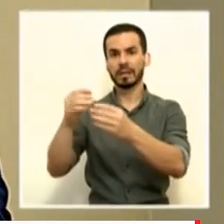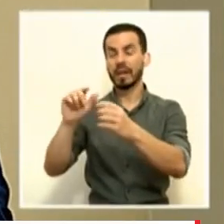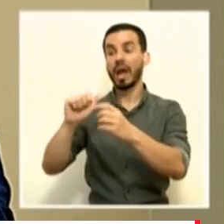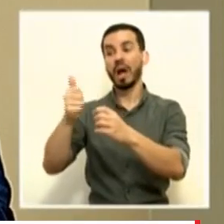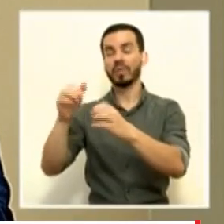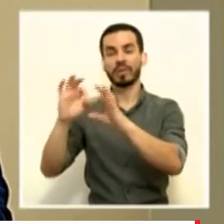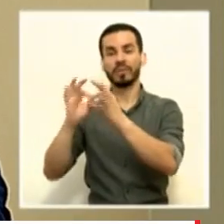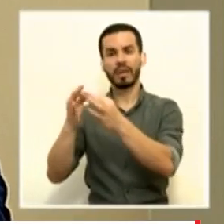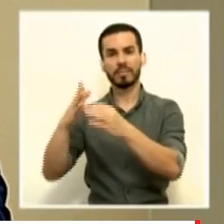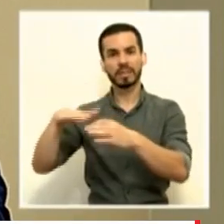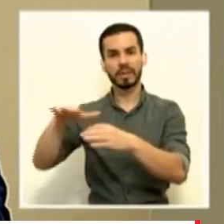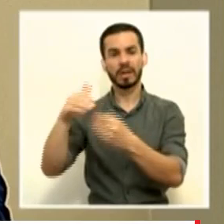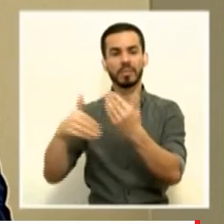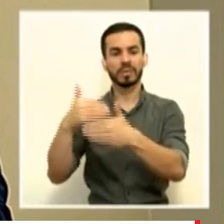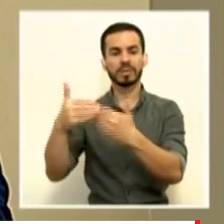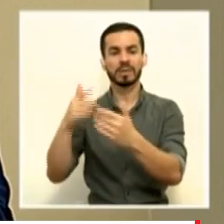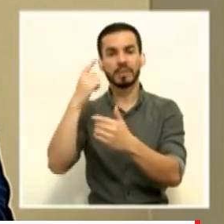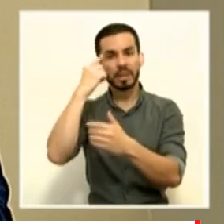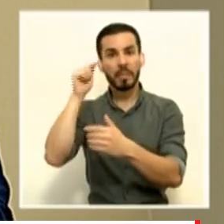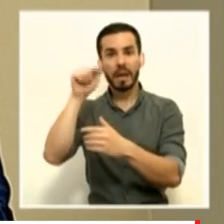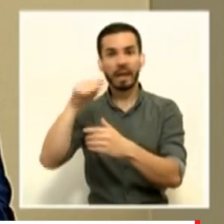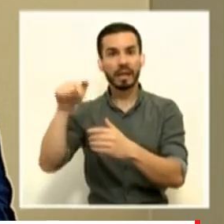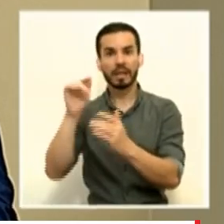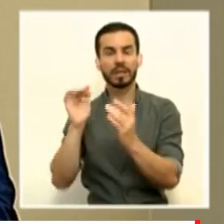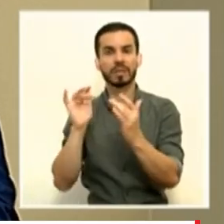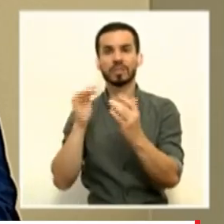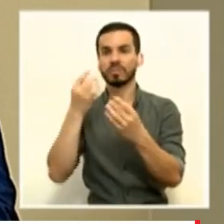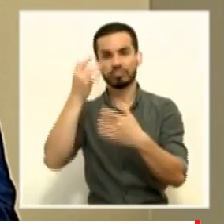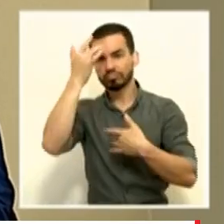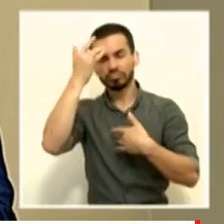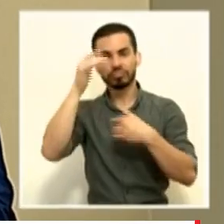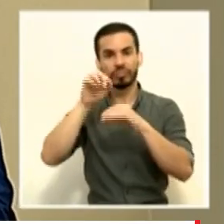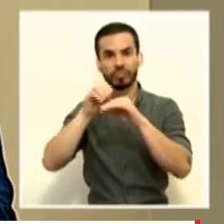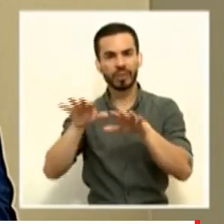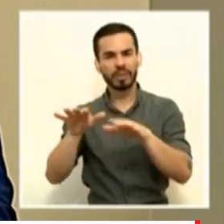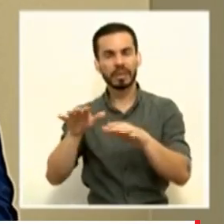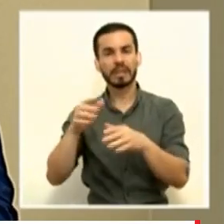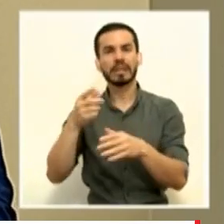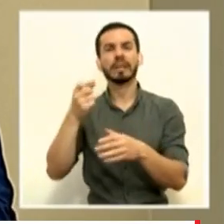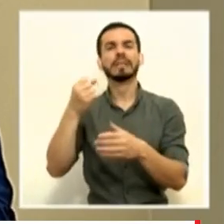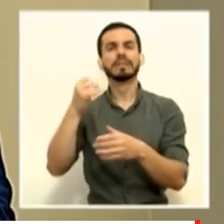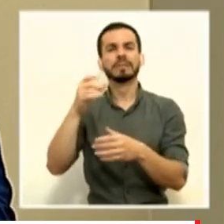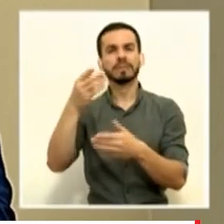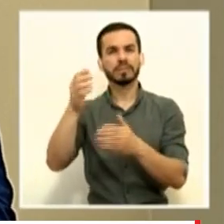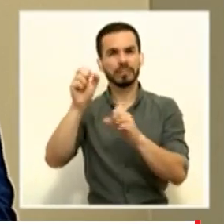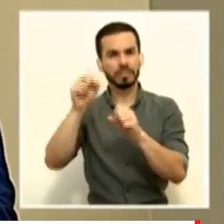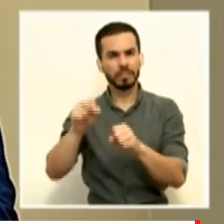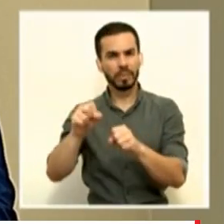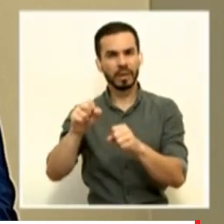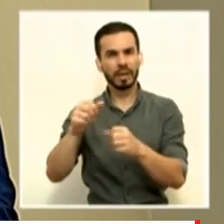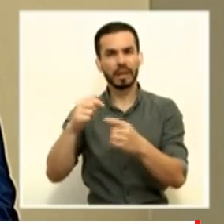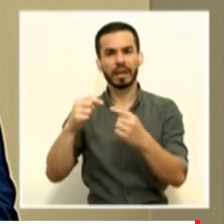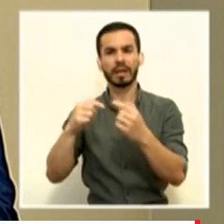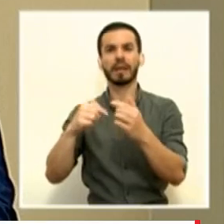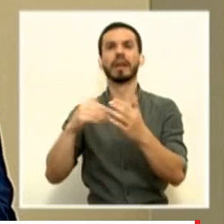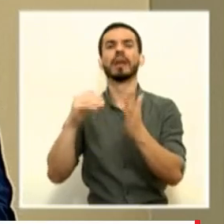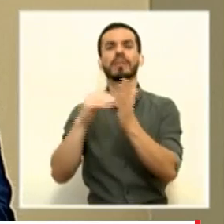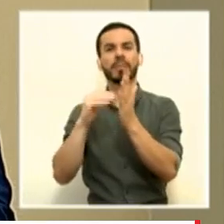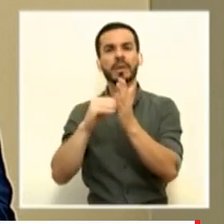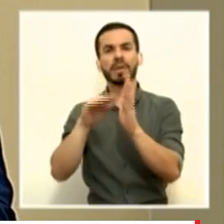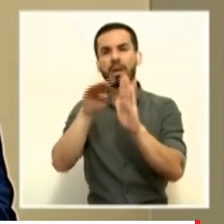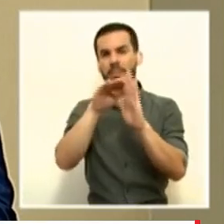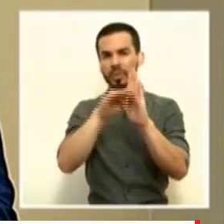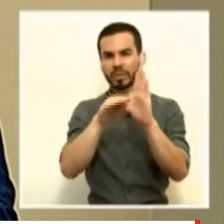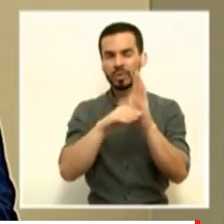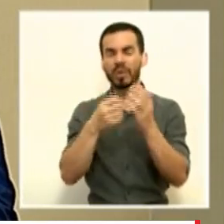de la familia el procedimiento para que ellos no se contagien. Y si nos pueden repasar el protocolo en caso de